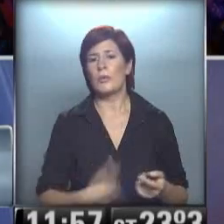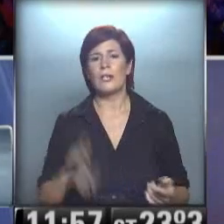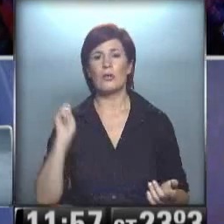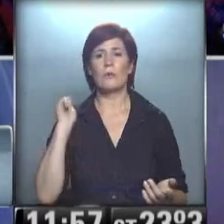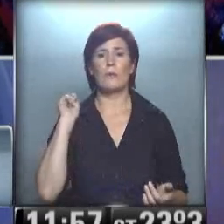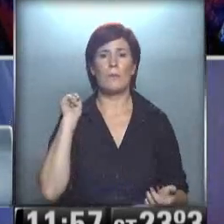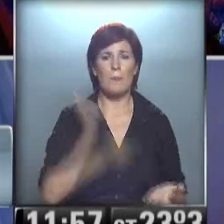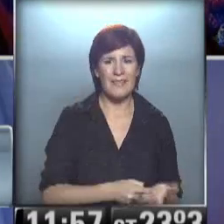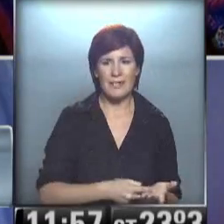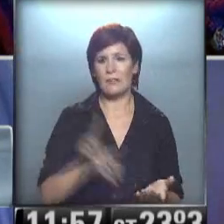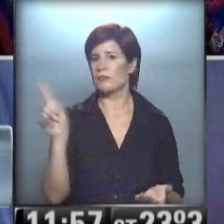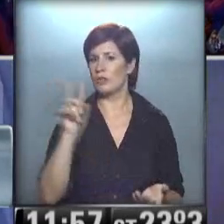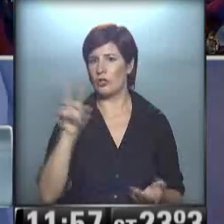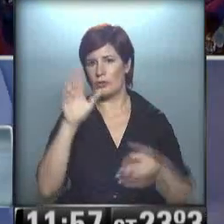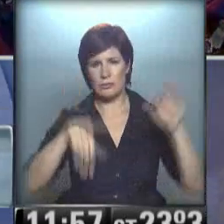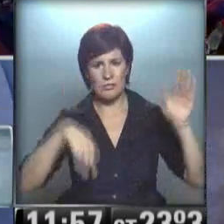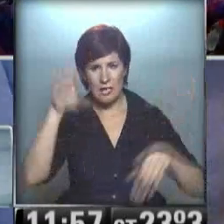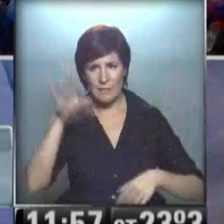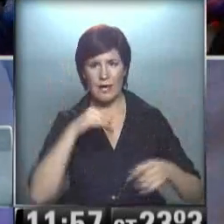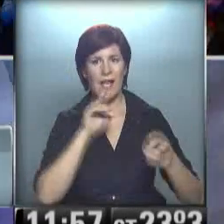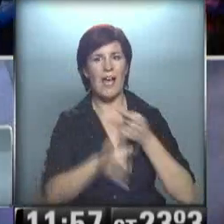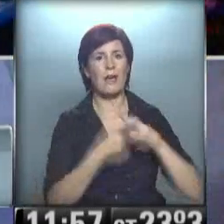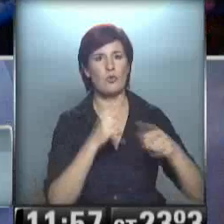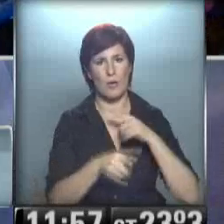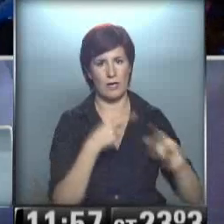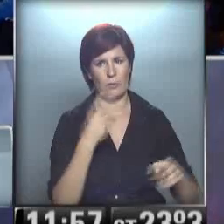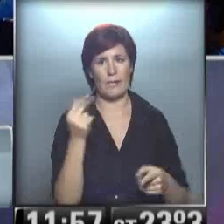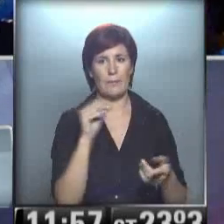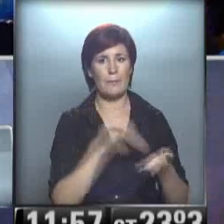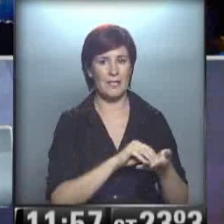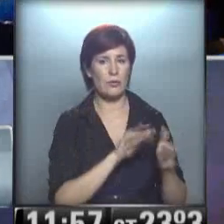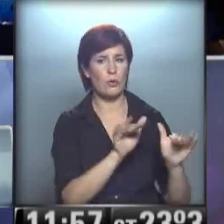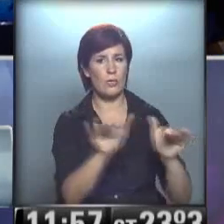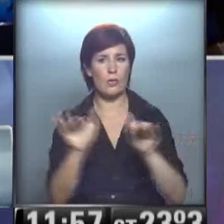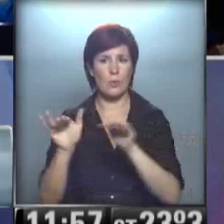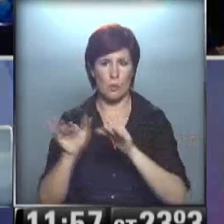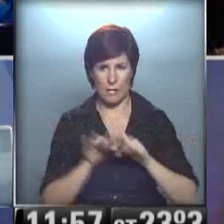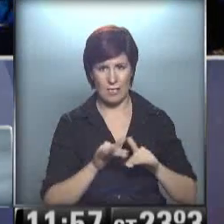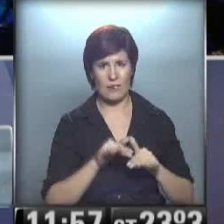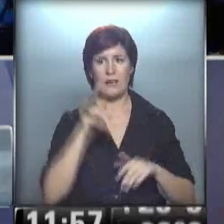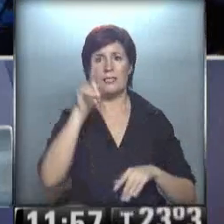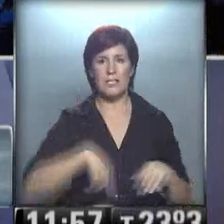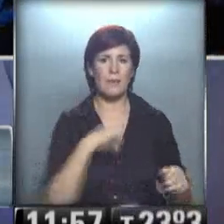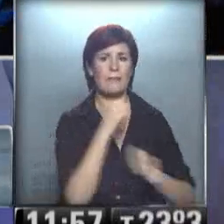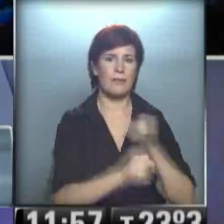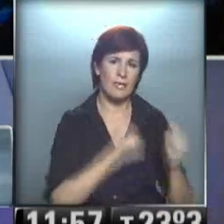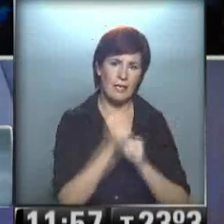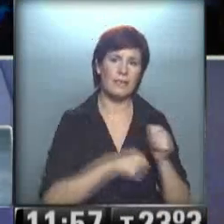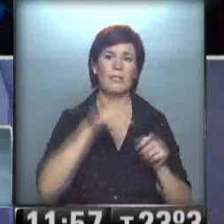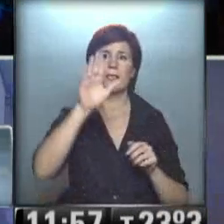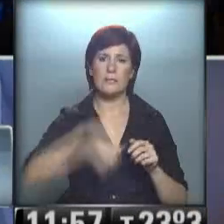que son precios acordados. Acordados, claro. O sea, se acuerdan con el formador de precios, con el fabricante, con el